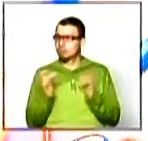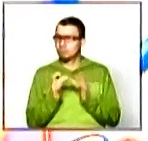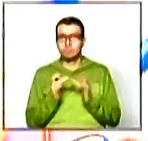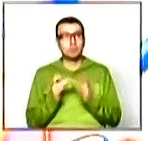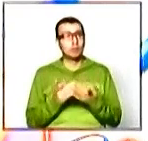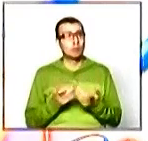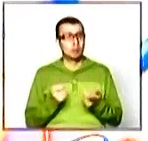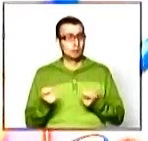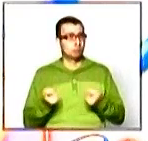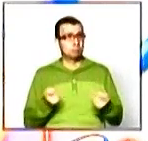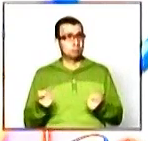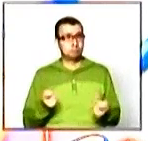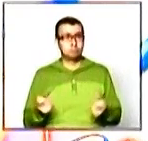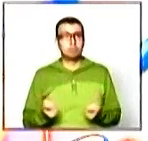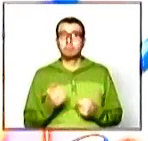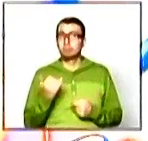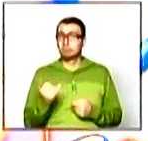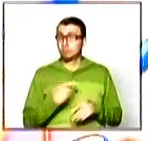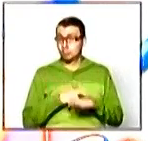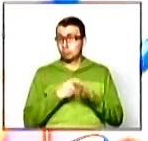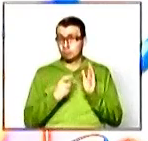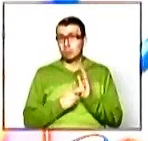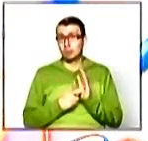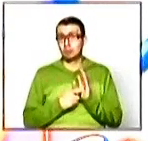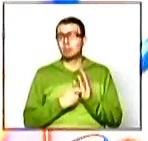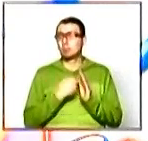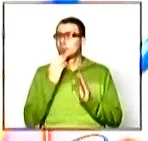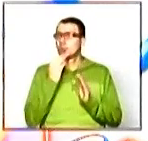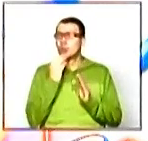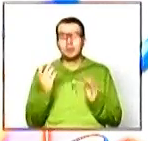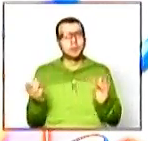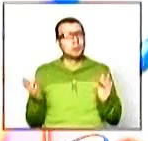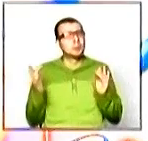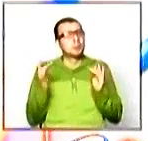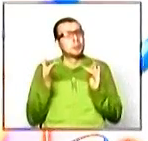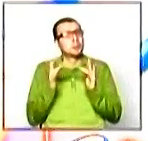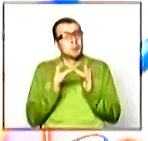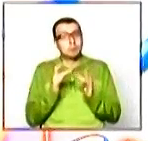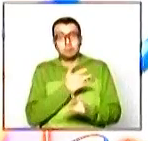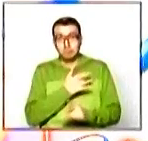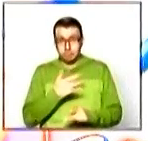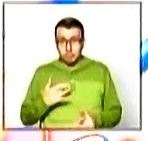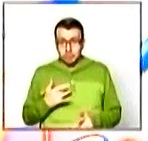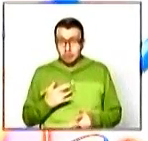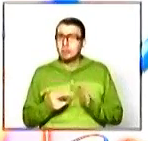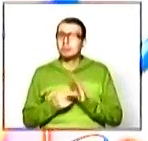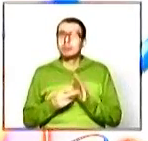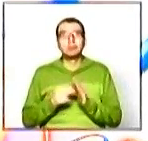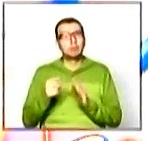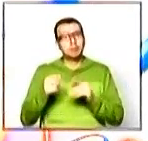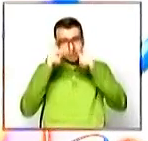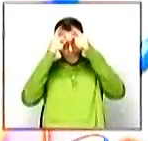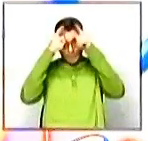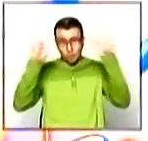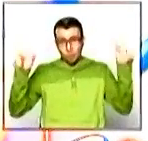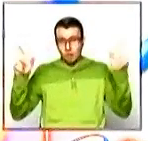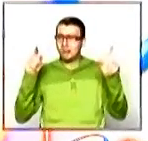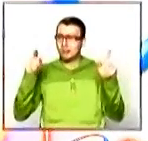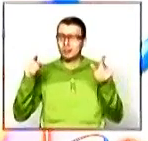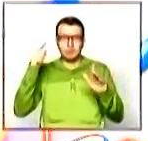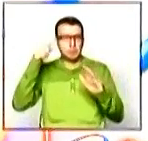o armonizar el flujo energético. Lo que hacemos con las terapias de reconexión es empezar a entrar en un lenguaje mucho más profundo del que hemos